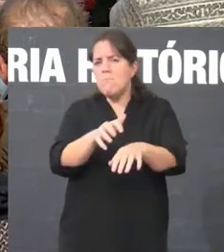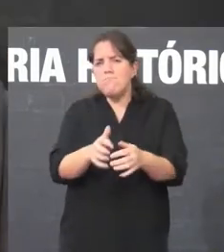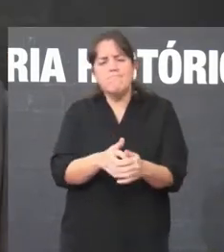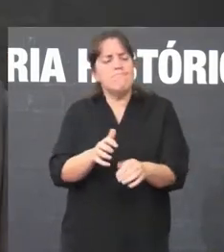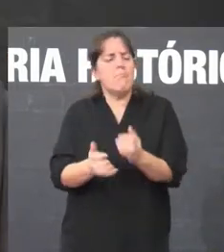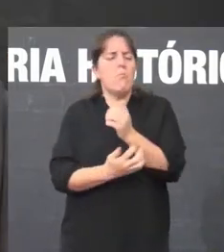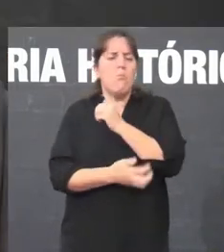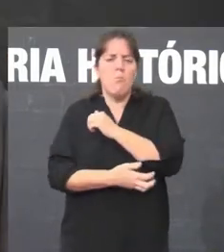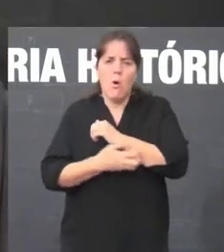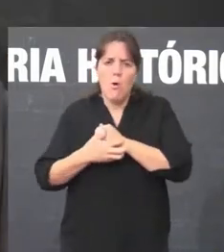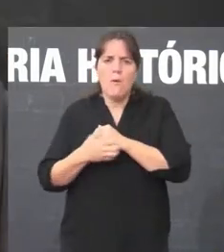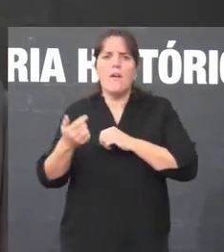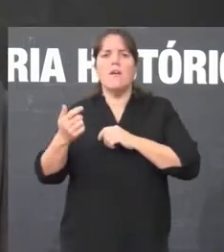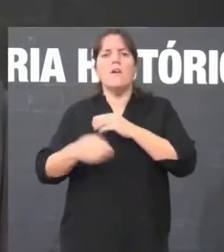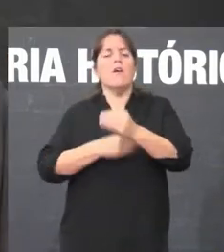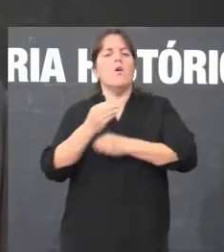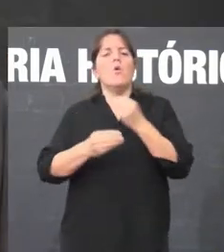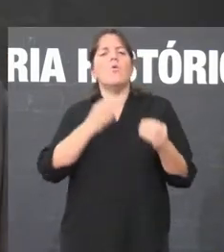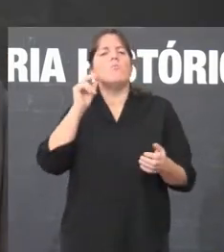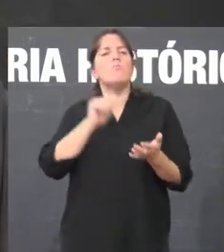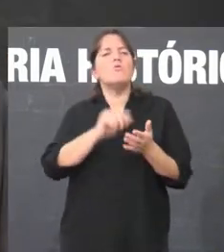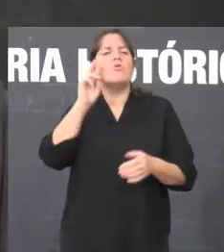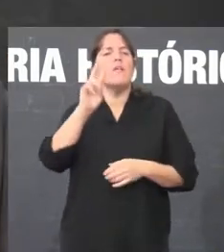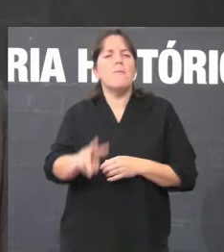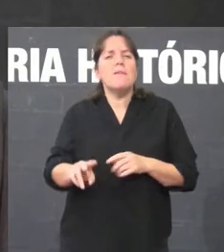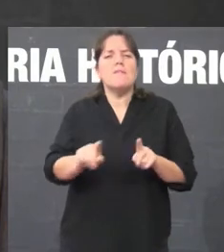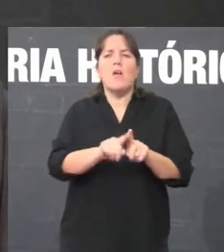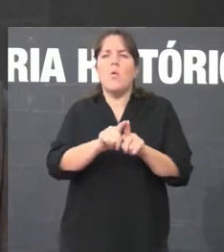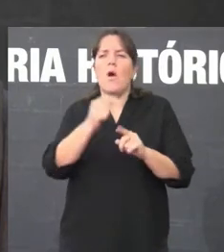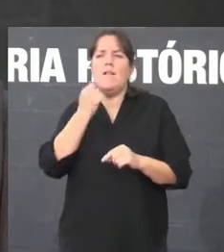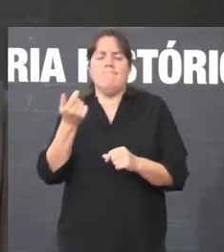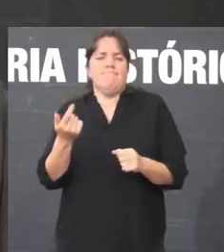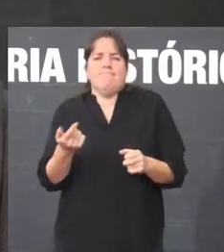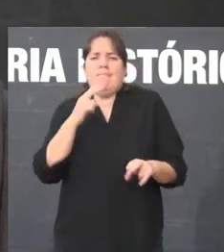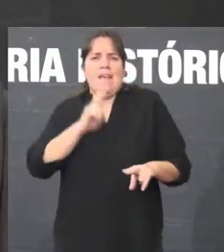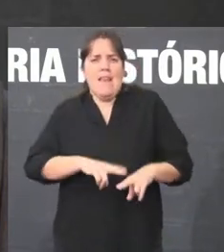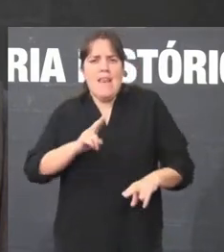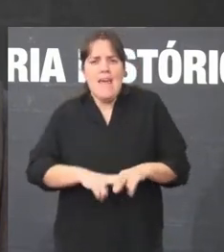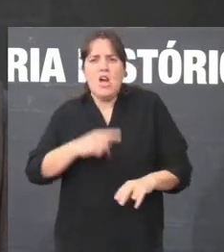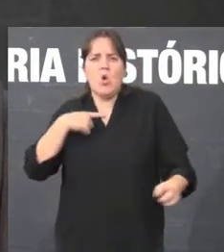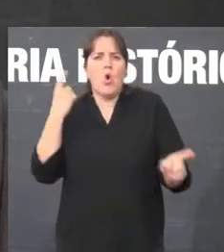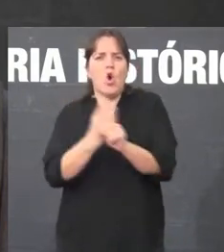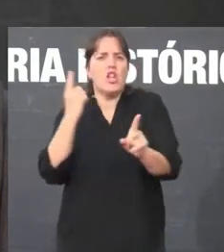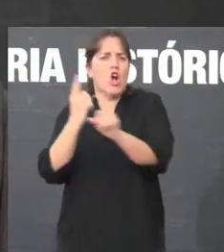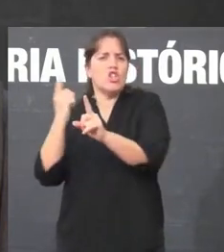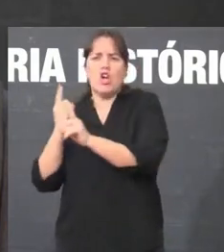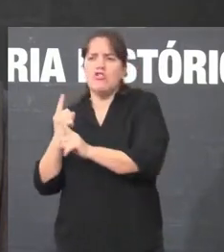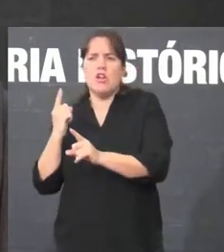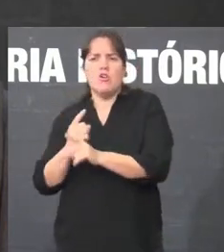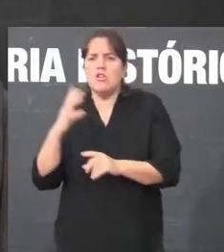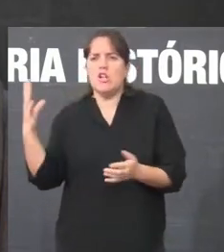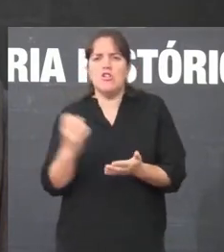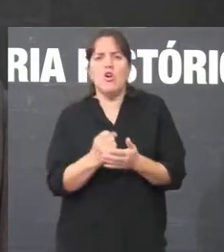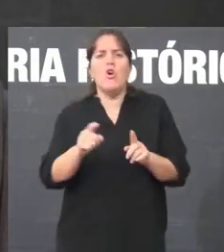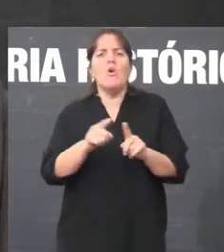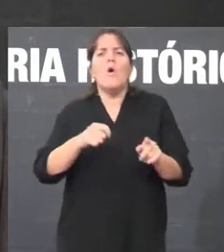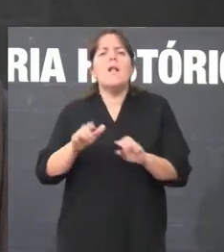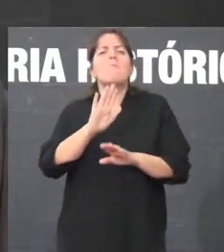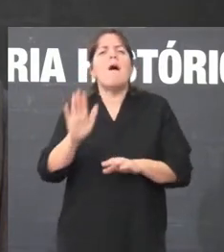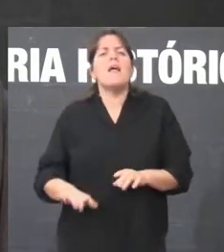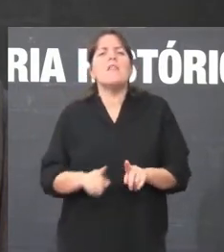e agoreira, un BNG cenizo, en contra de todo, un BNG que trata de disfrazarse de